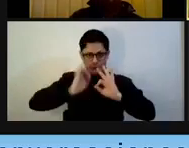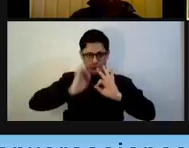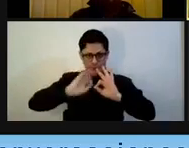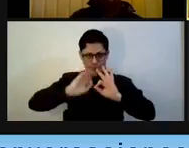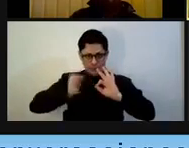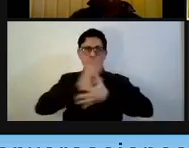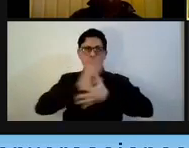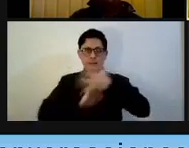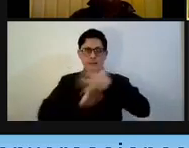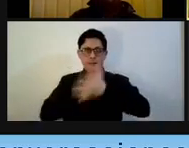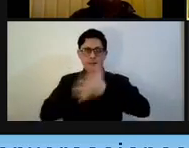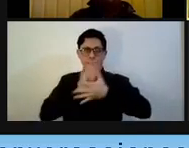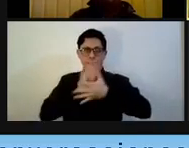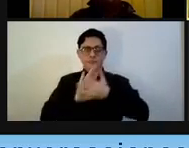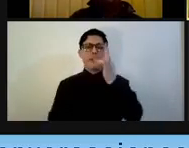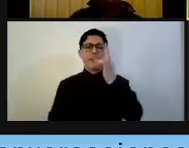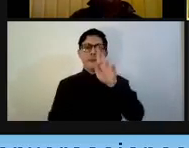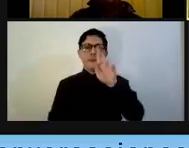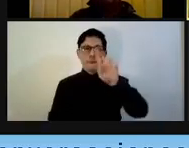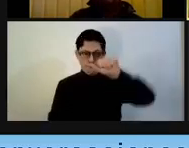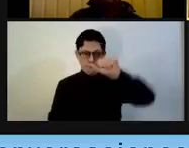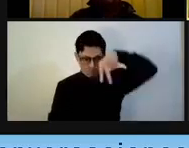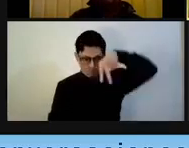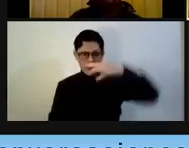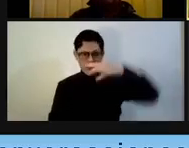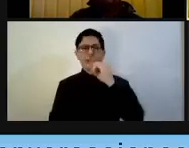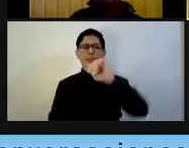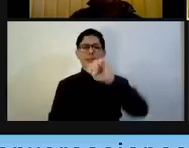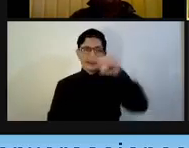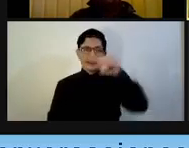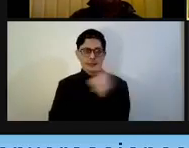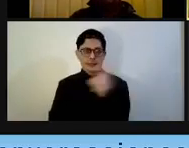a quien agradecemos por su valiosa ayuda esta tarde.